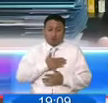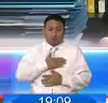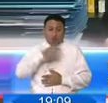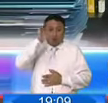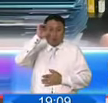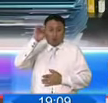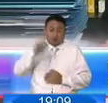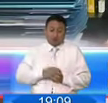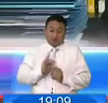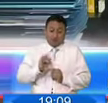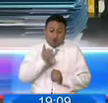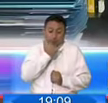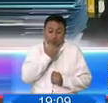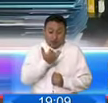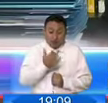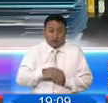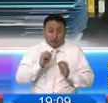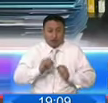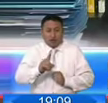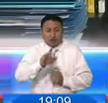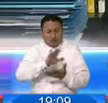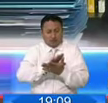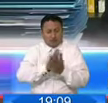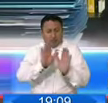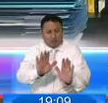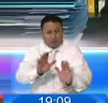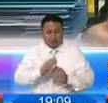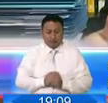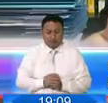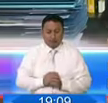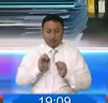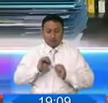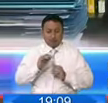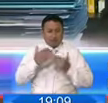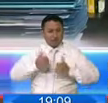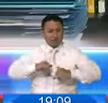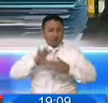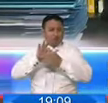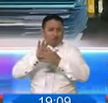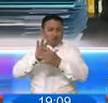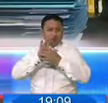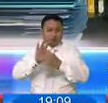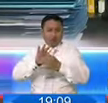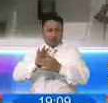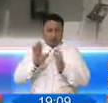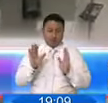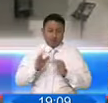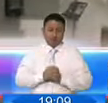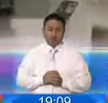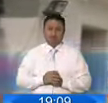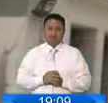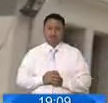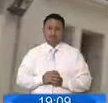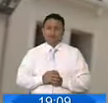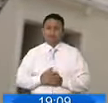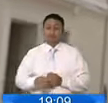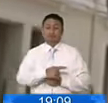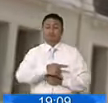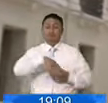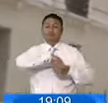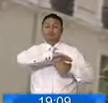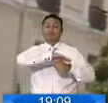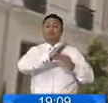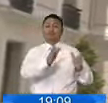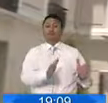tal vez se pueda calmar y mantener la misma relación que existía adicionalmente la cancillería